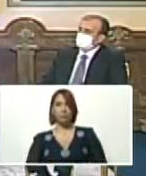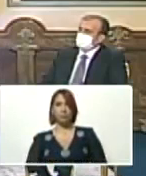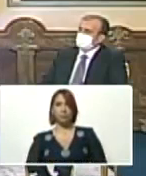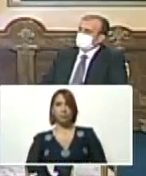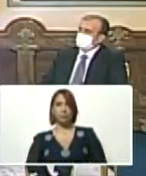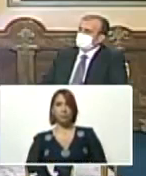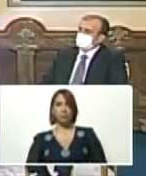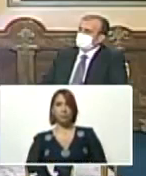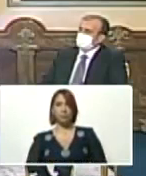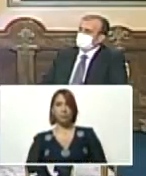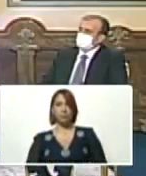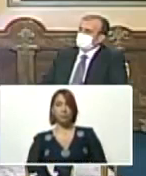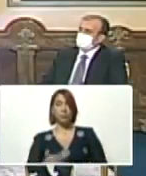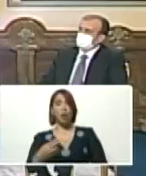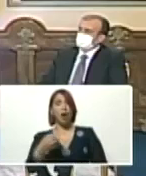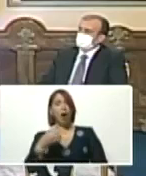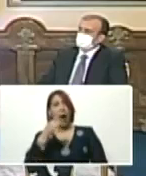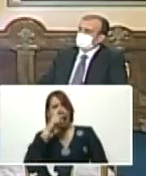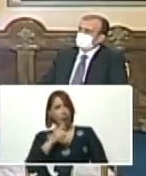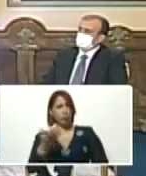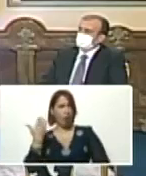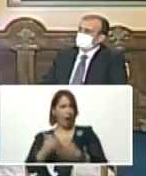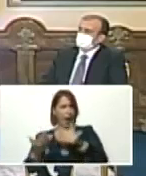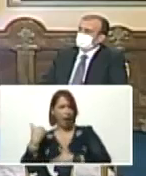2020. En esos años nosotros sufrimos,